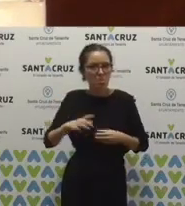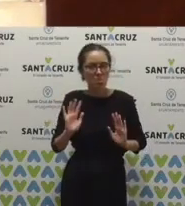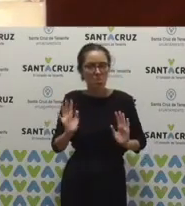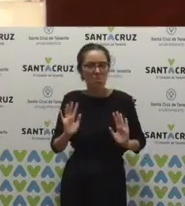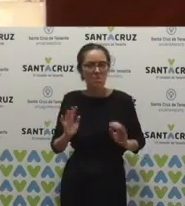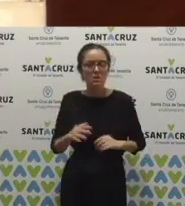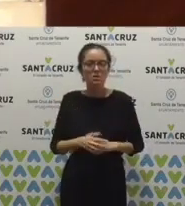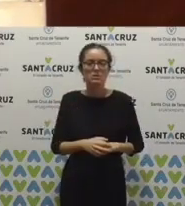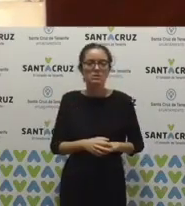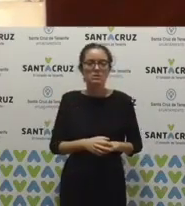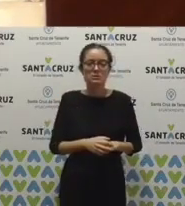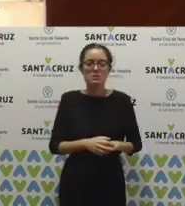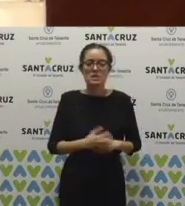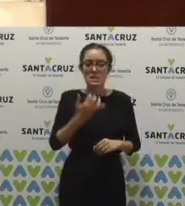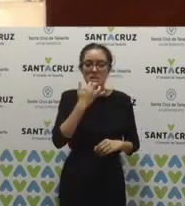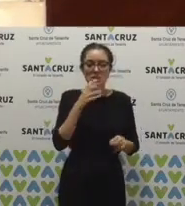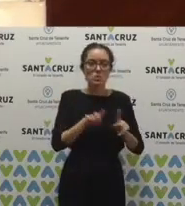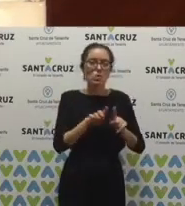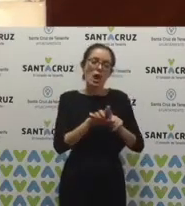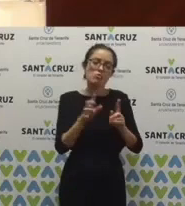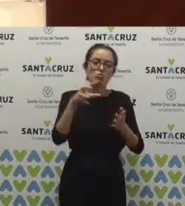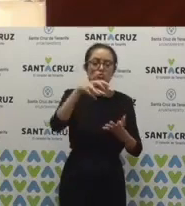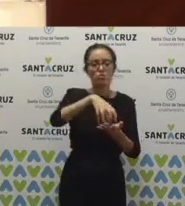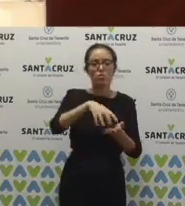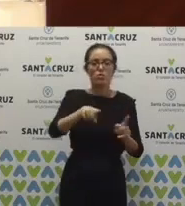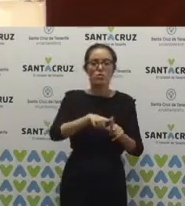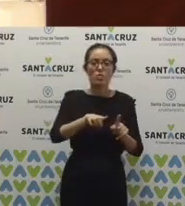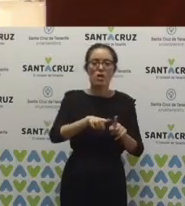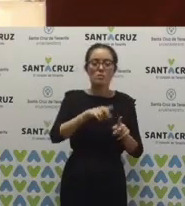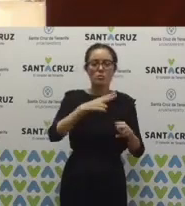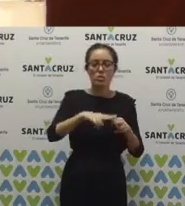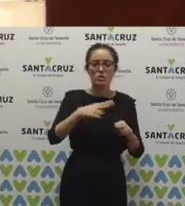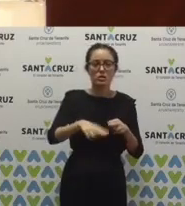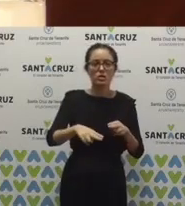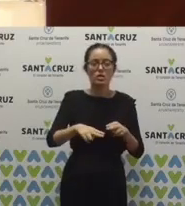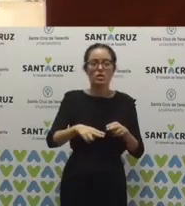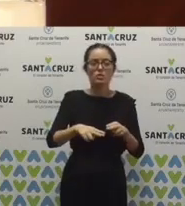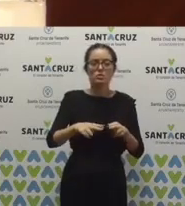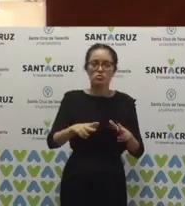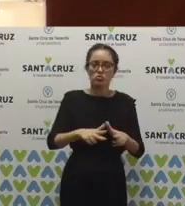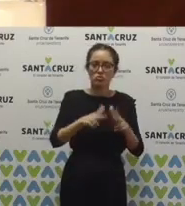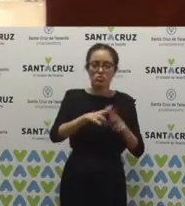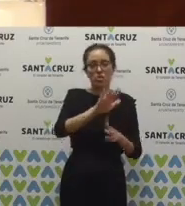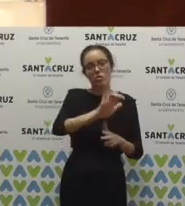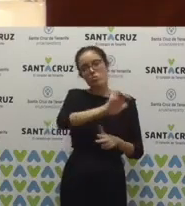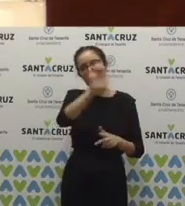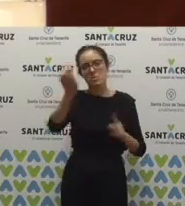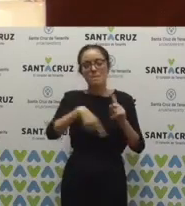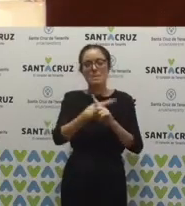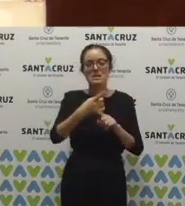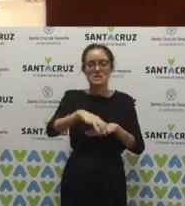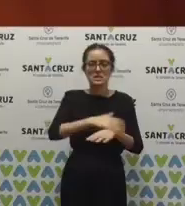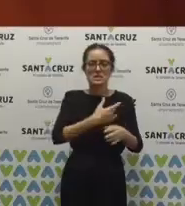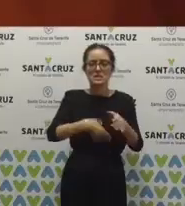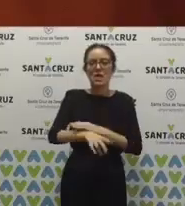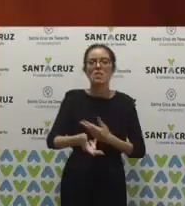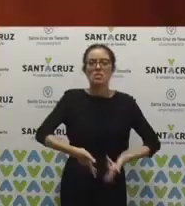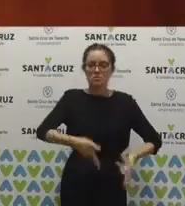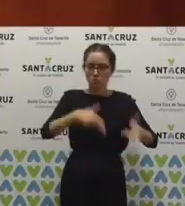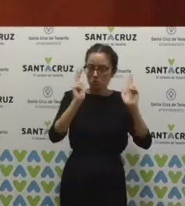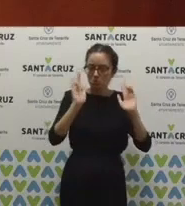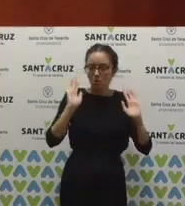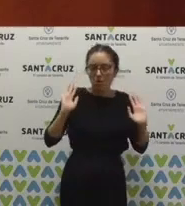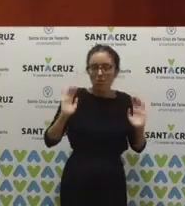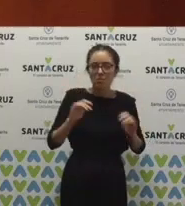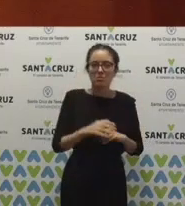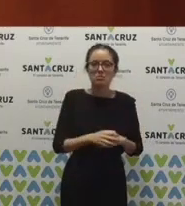así es oportuno que estén en un órgano político en una sociedad democrática europea y es más en qué momento he